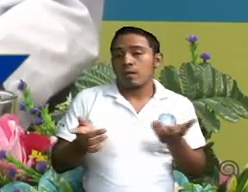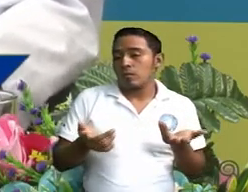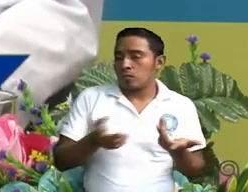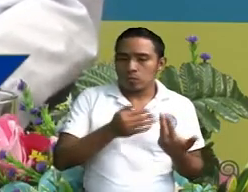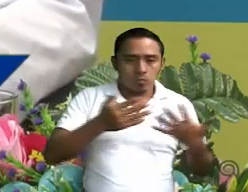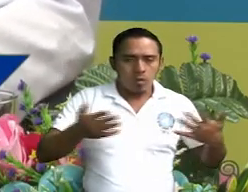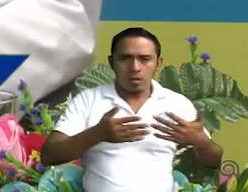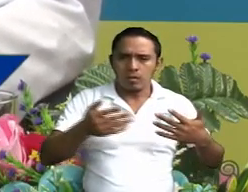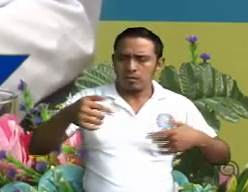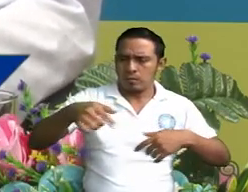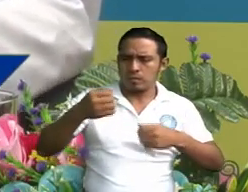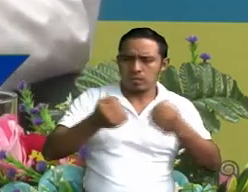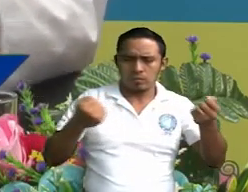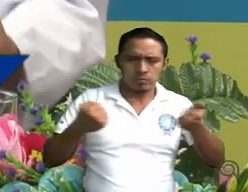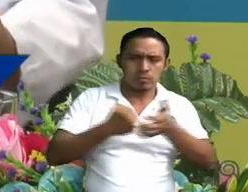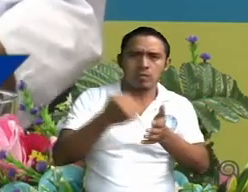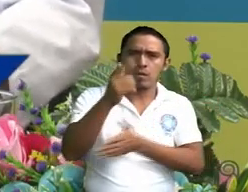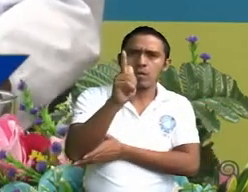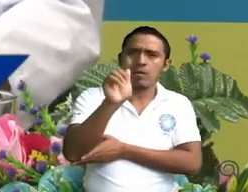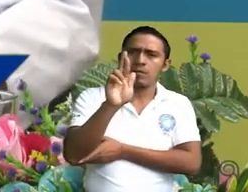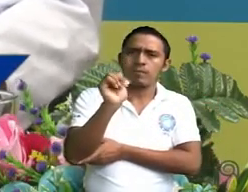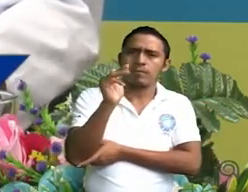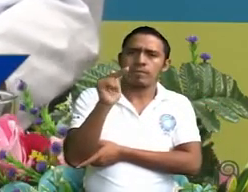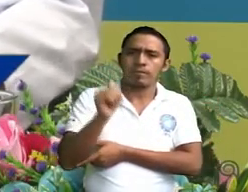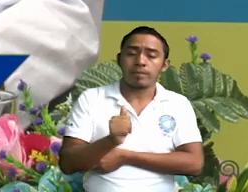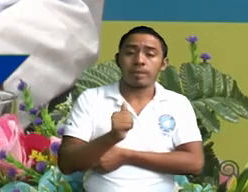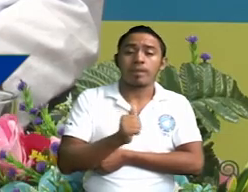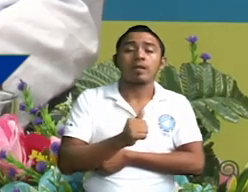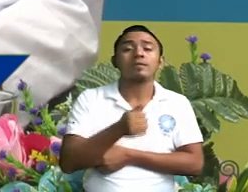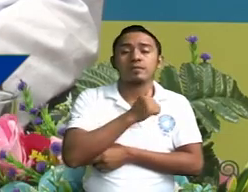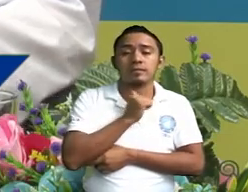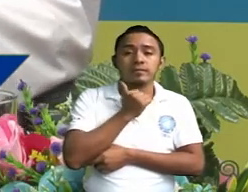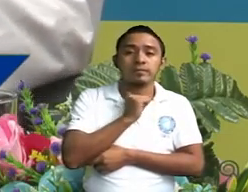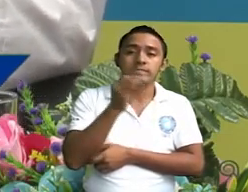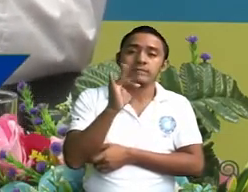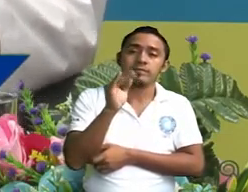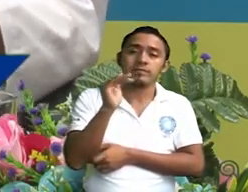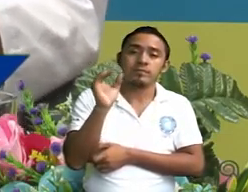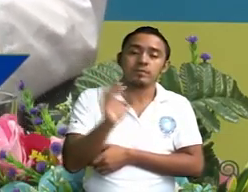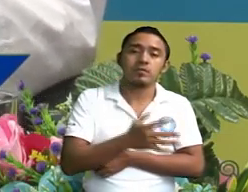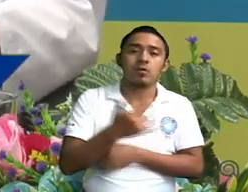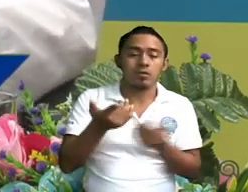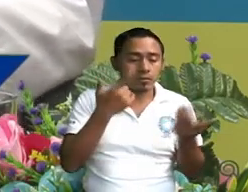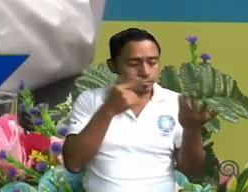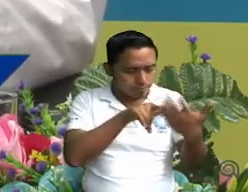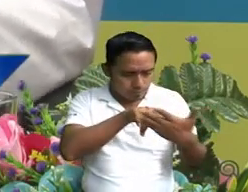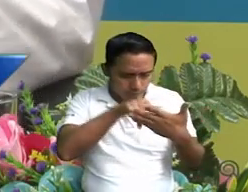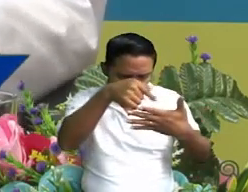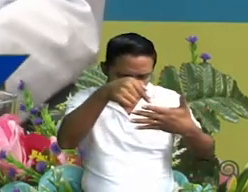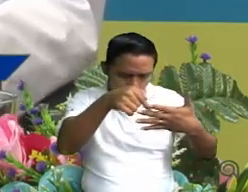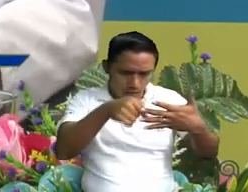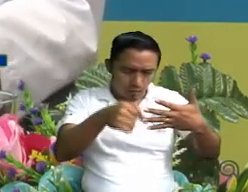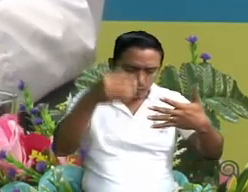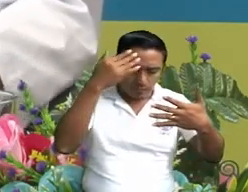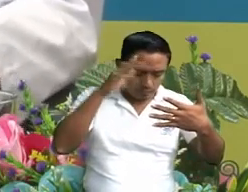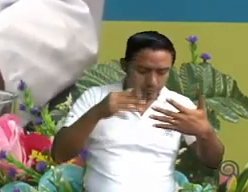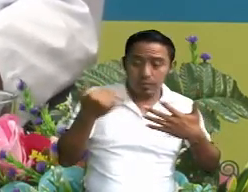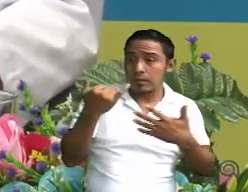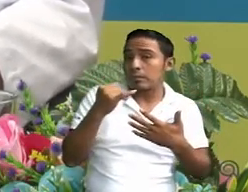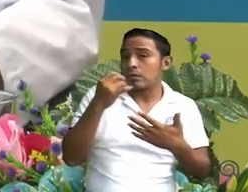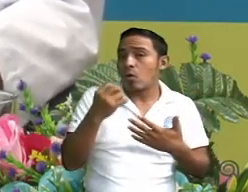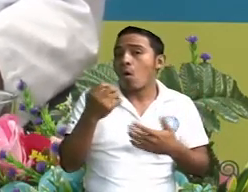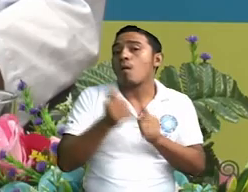trauma, generalmente también el examen físico es el que te va a brindar la mayor cantidad de elementos para nosotros sospechar problemas